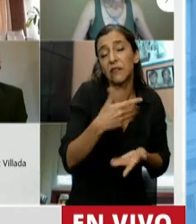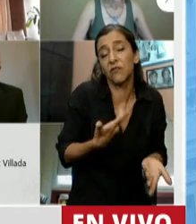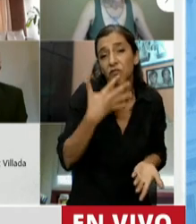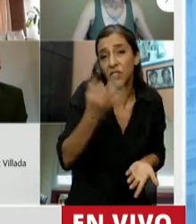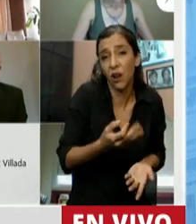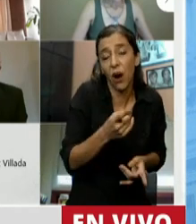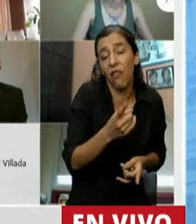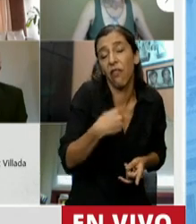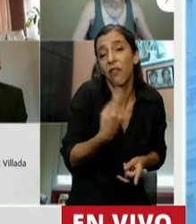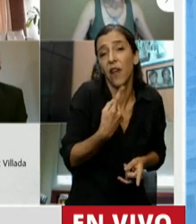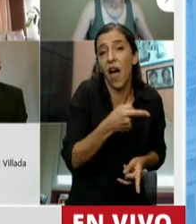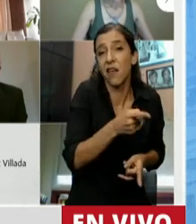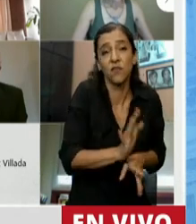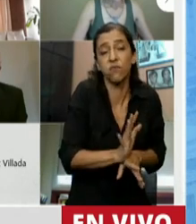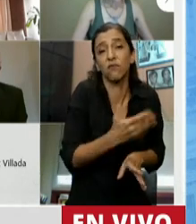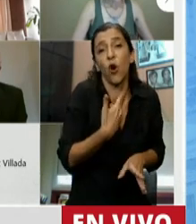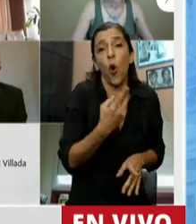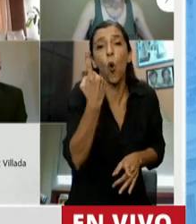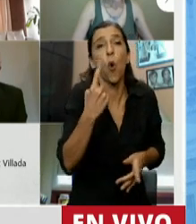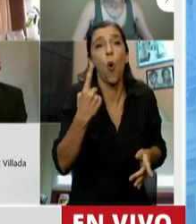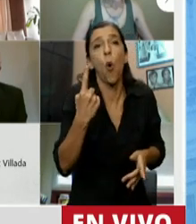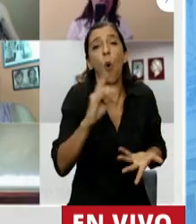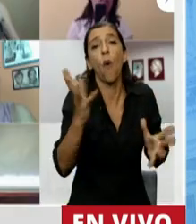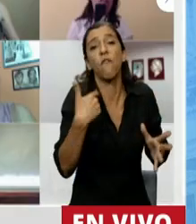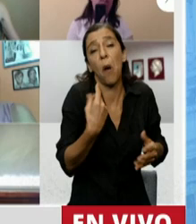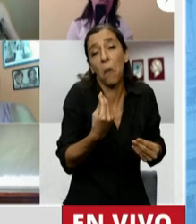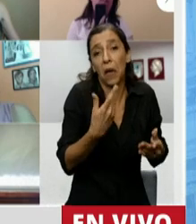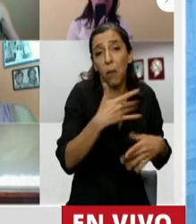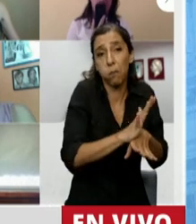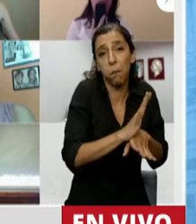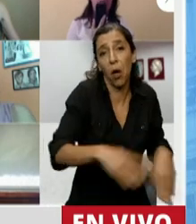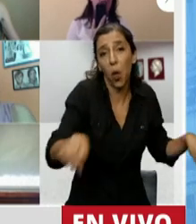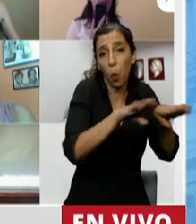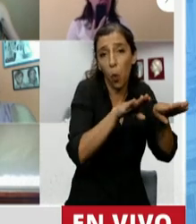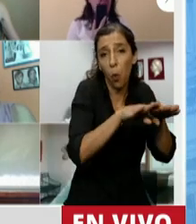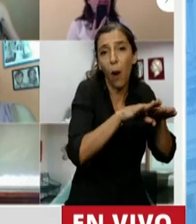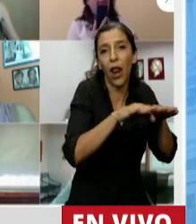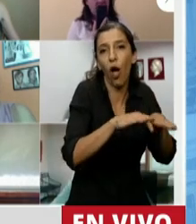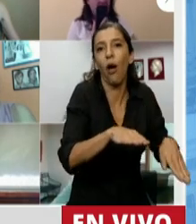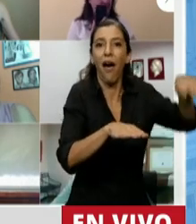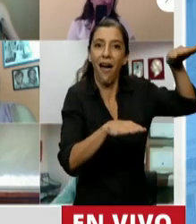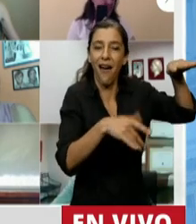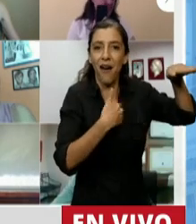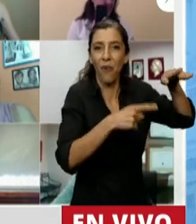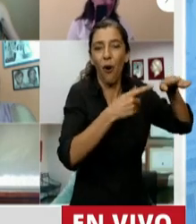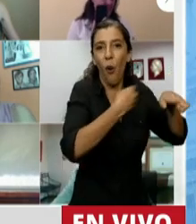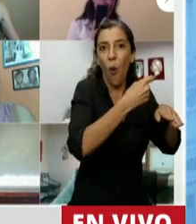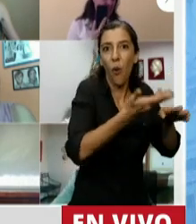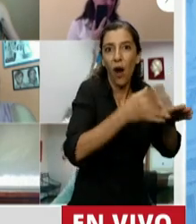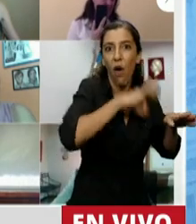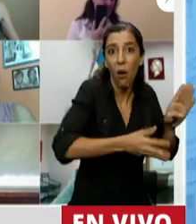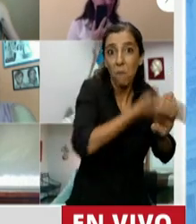permite incluir la inflación es que los jubilados le empaten, pero nunca jamás que la superen. Con la situación que